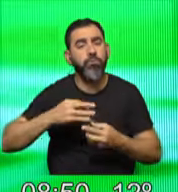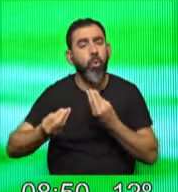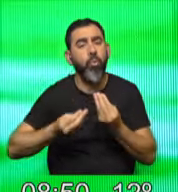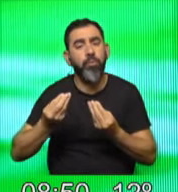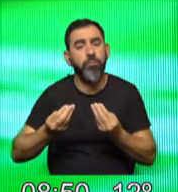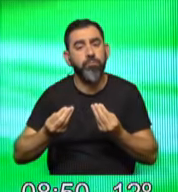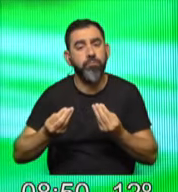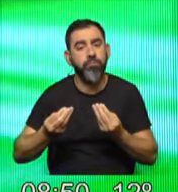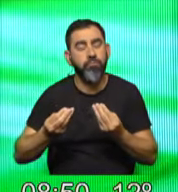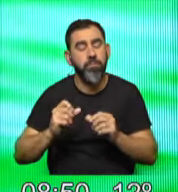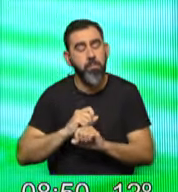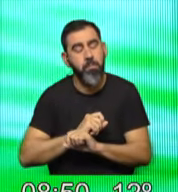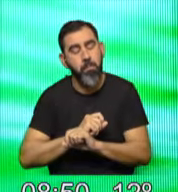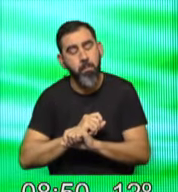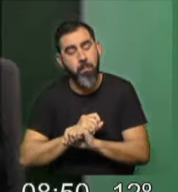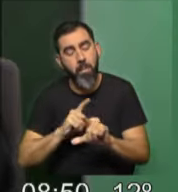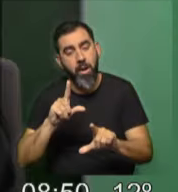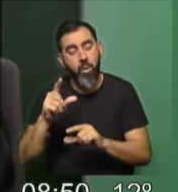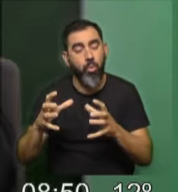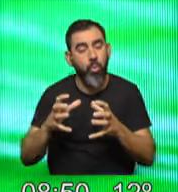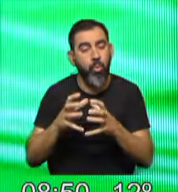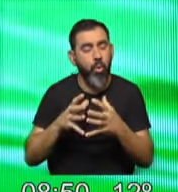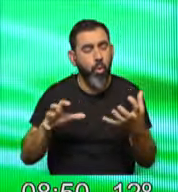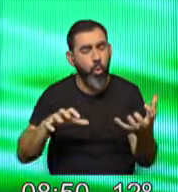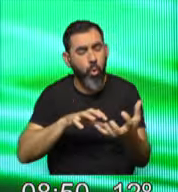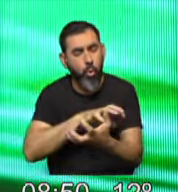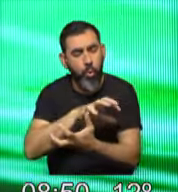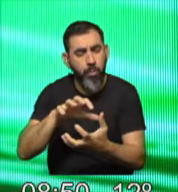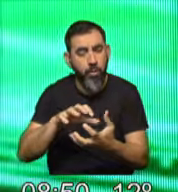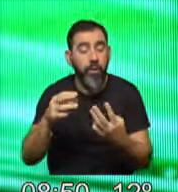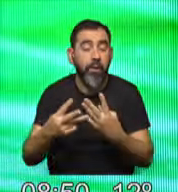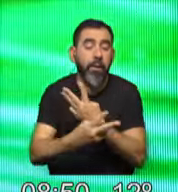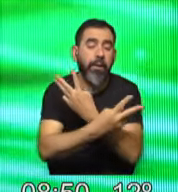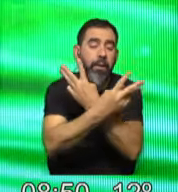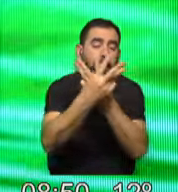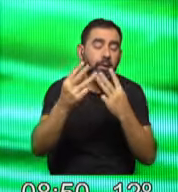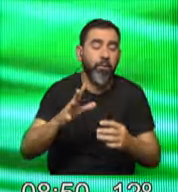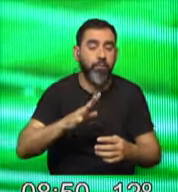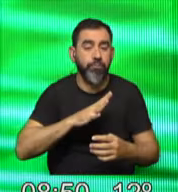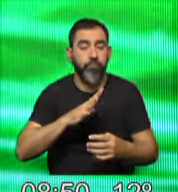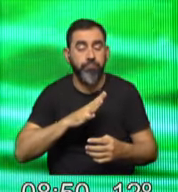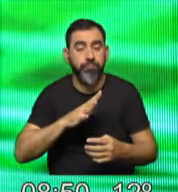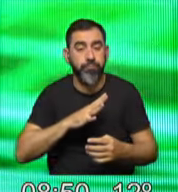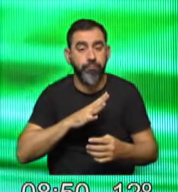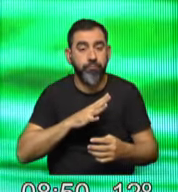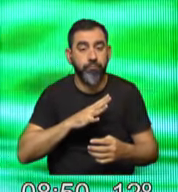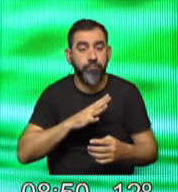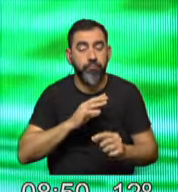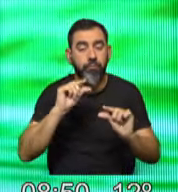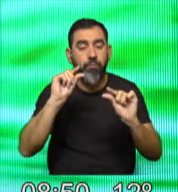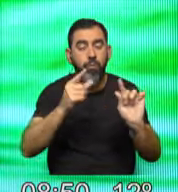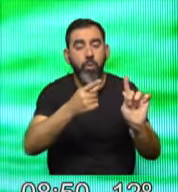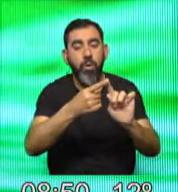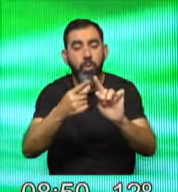bastante magros que otro en general todo presentan todavía un nivel de de acuerdo muy